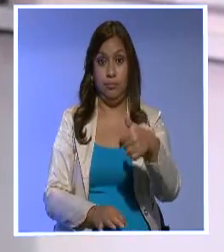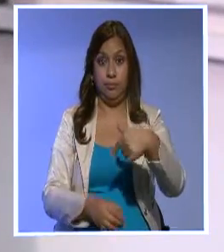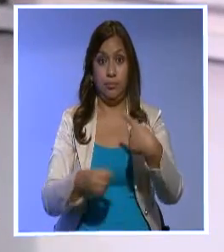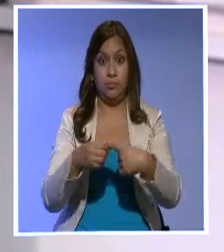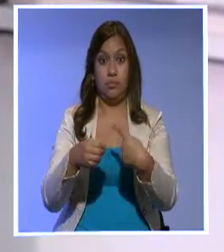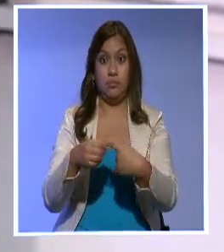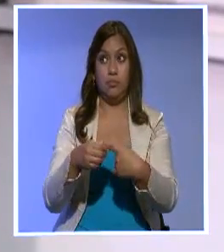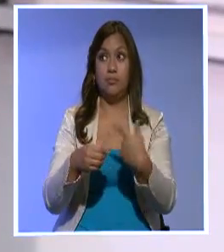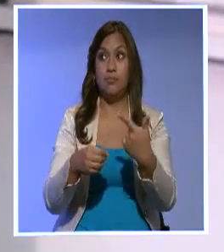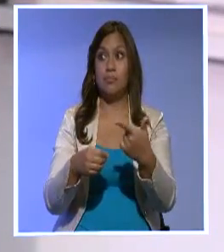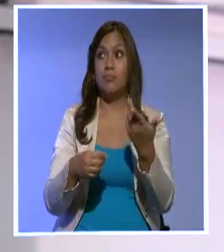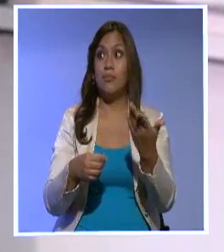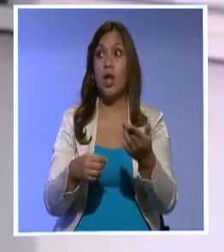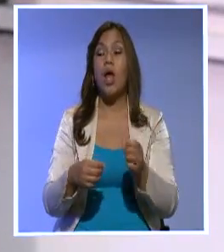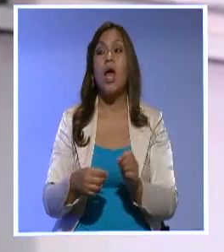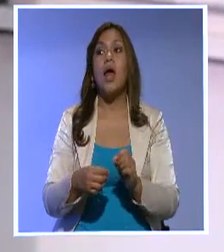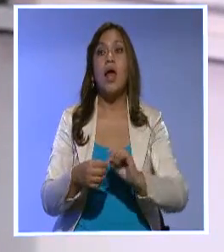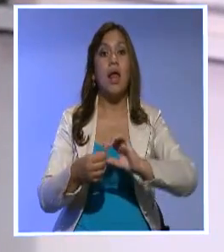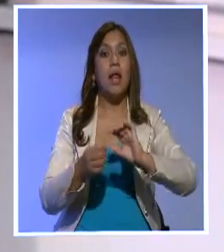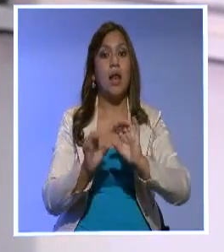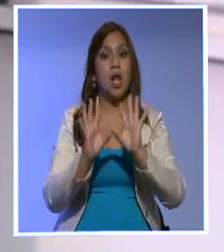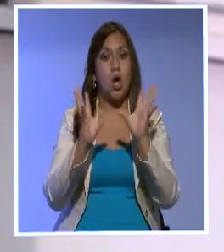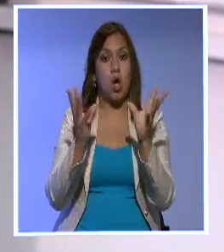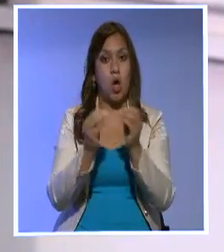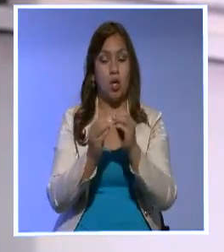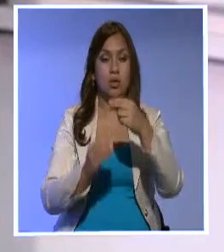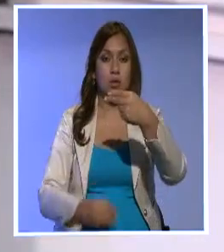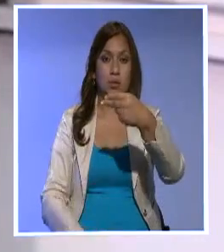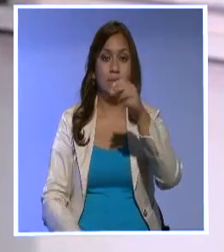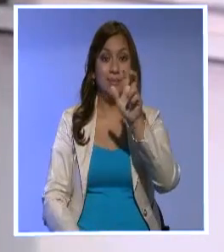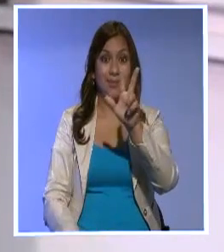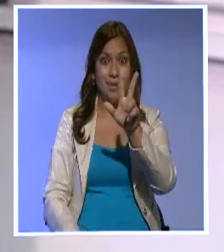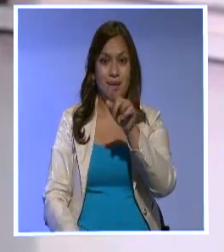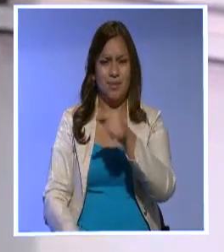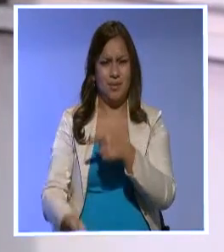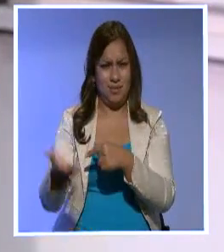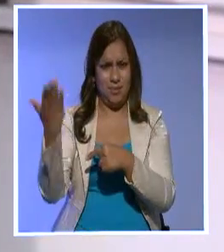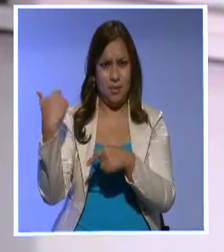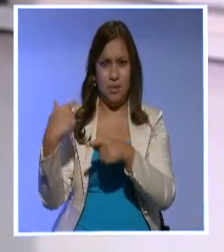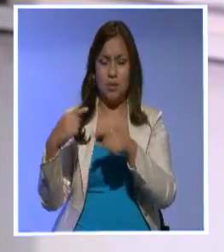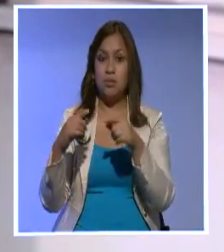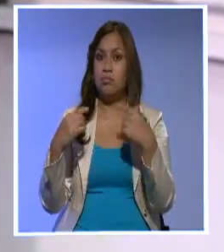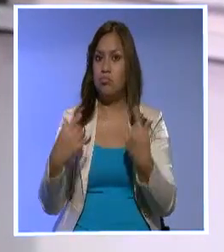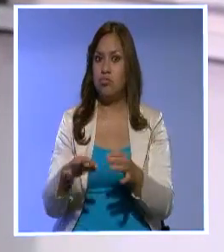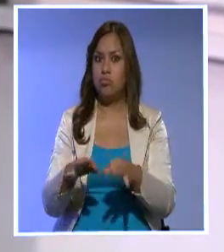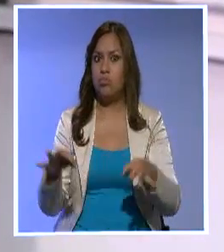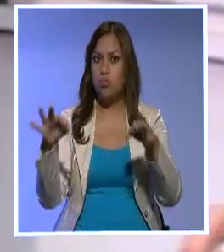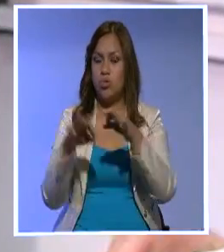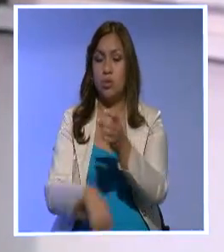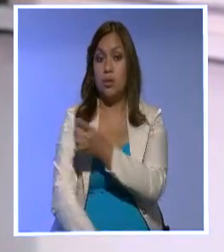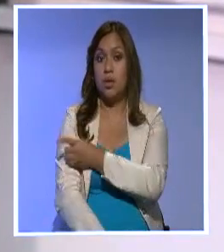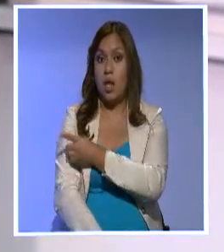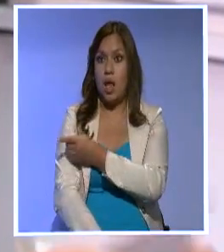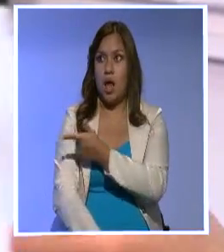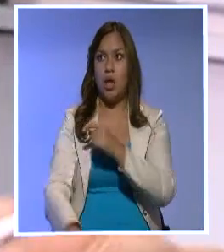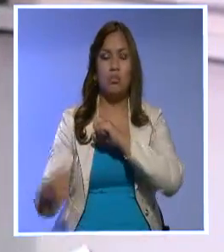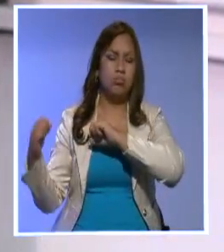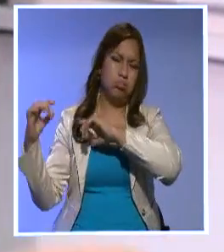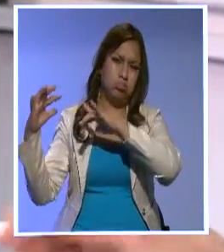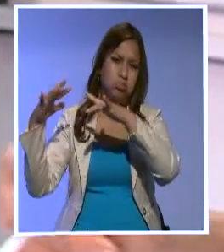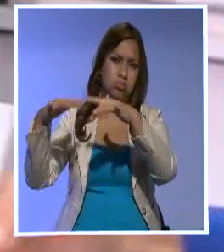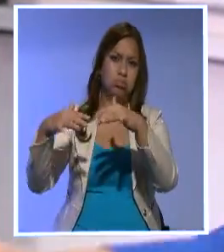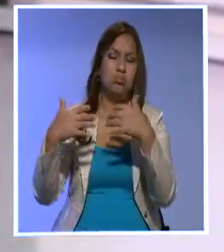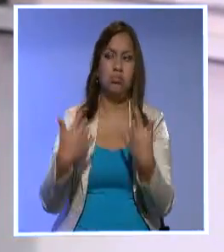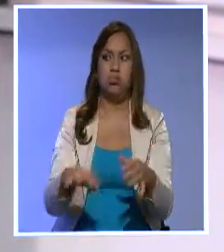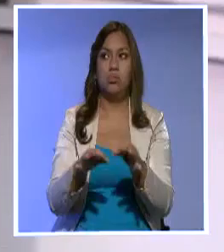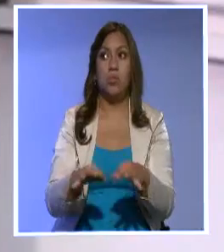hábitat 3 que fue un encuentro realmente no solamente importante por la cantidad de delegaciones y de participación que tuvimos en